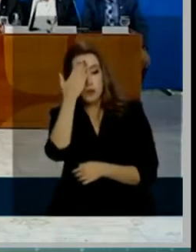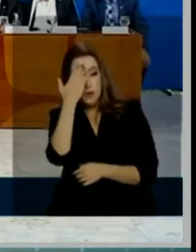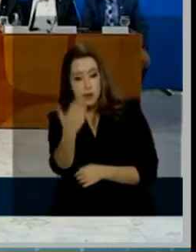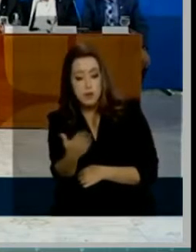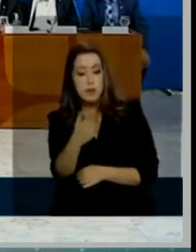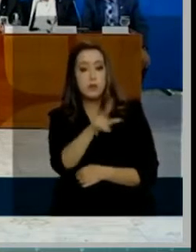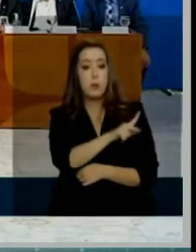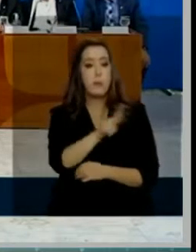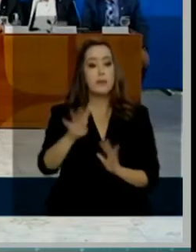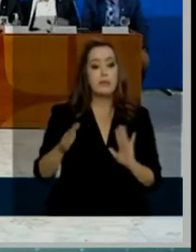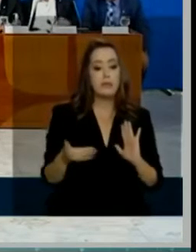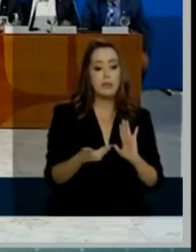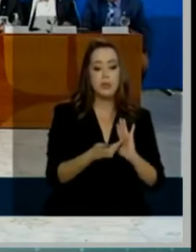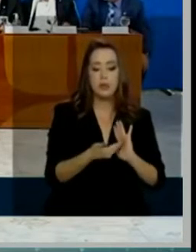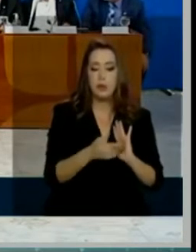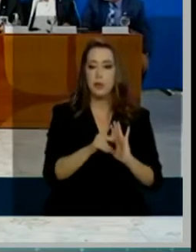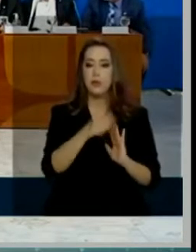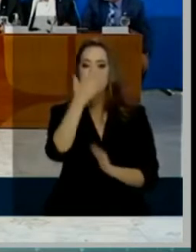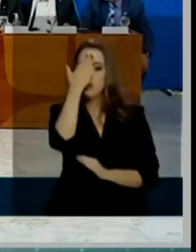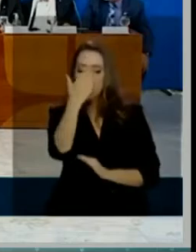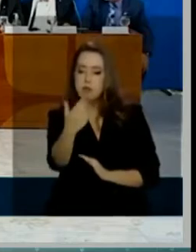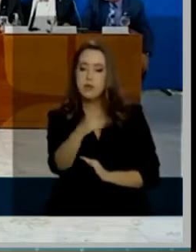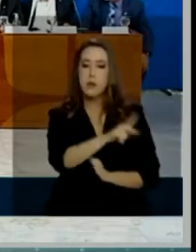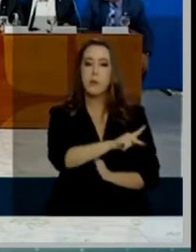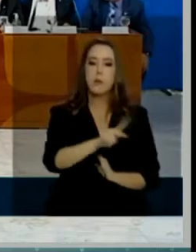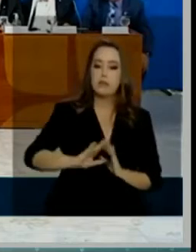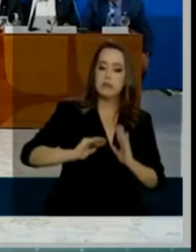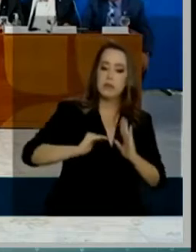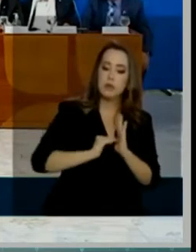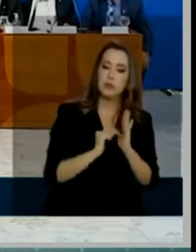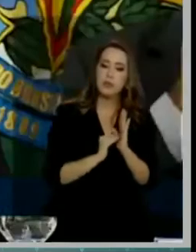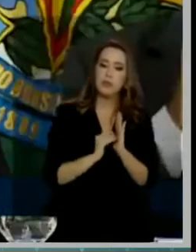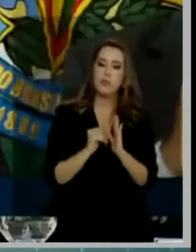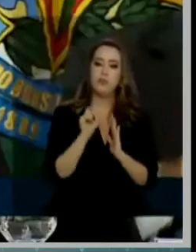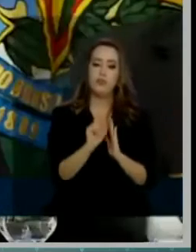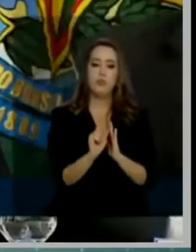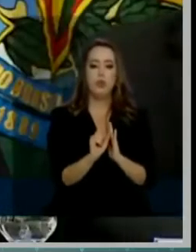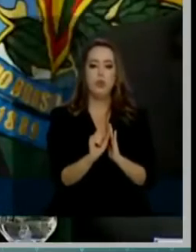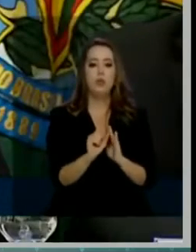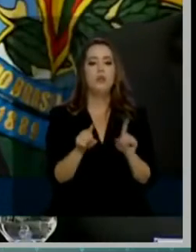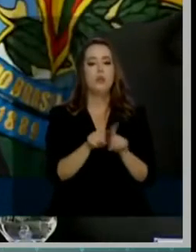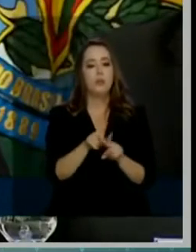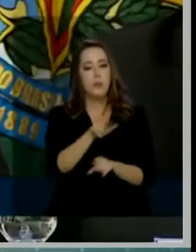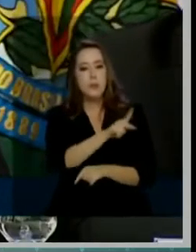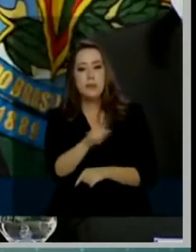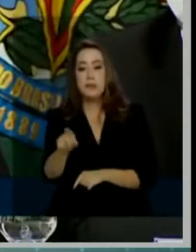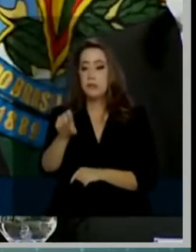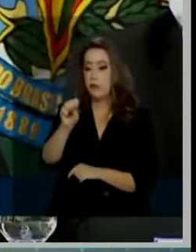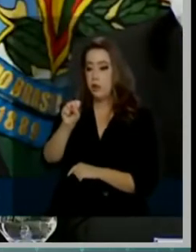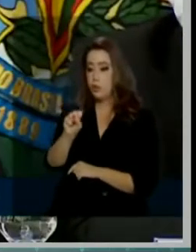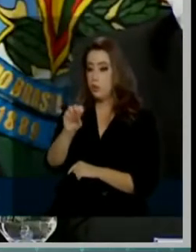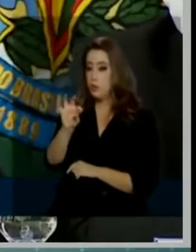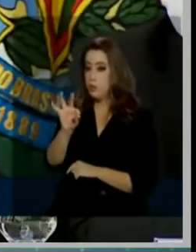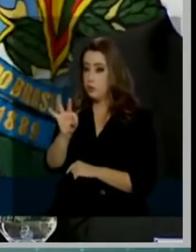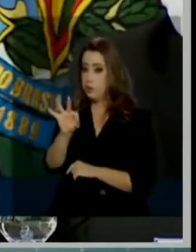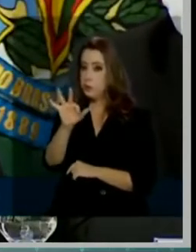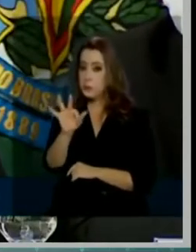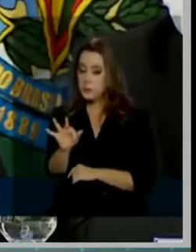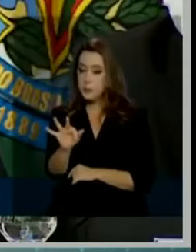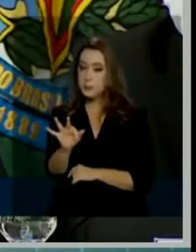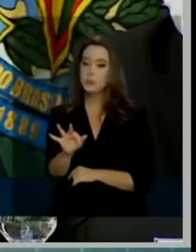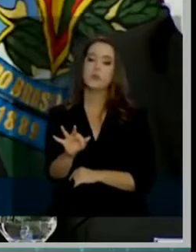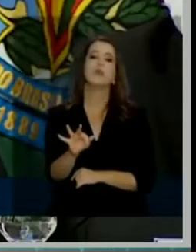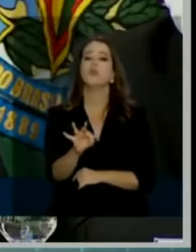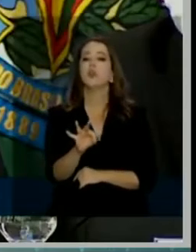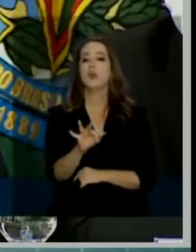se propague aún más el nuevo coronavirus. En ese sentido, el presidente brasileño, después de las críticas, volvió atrás. El ministro de